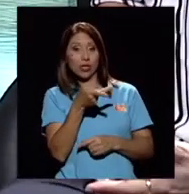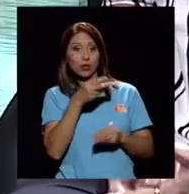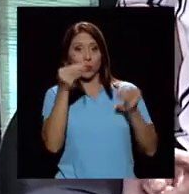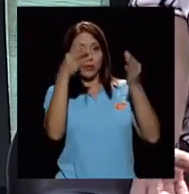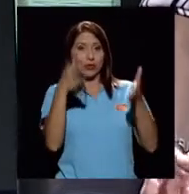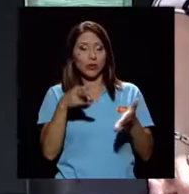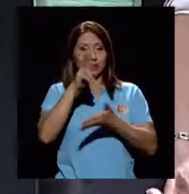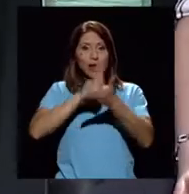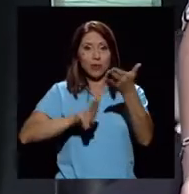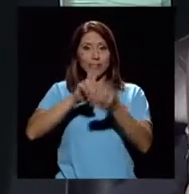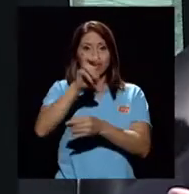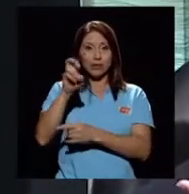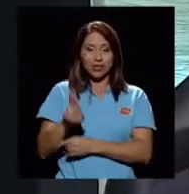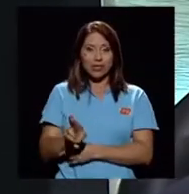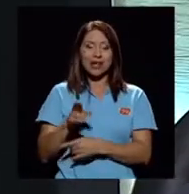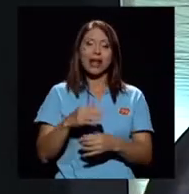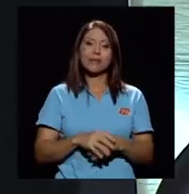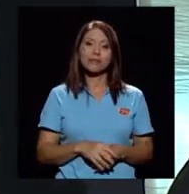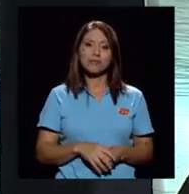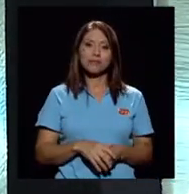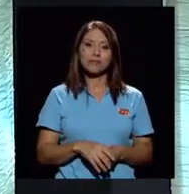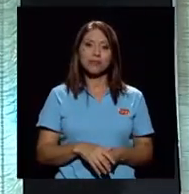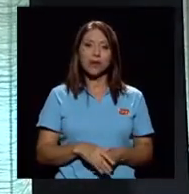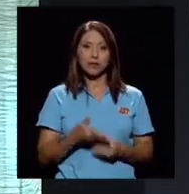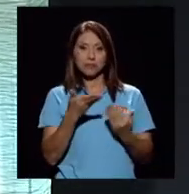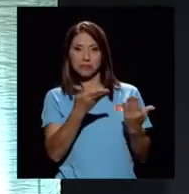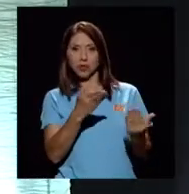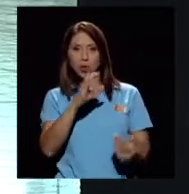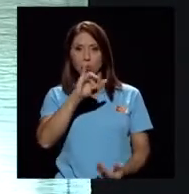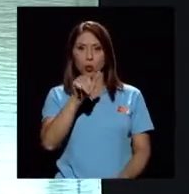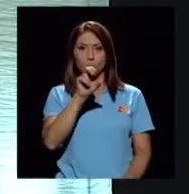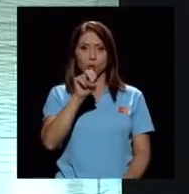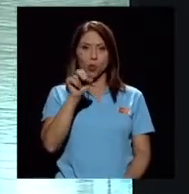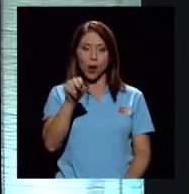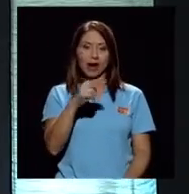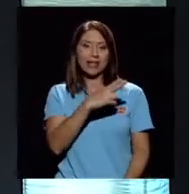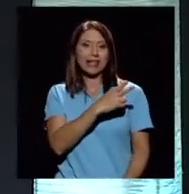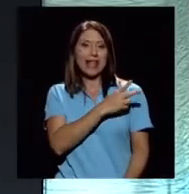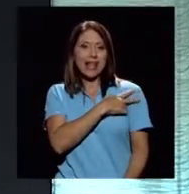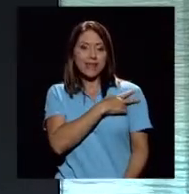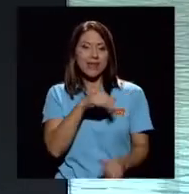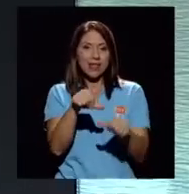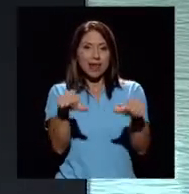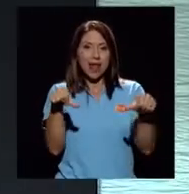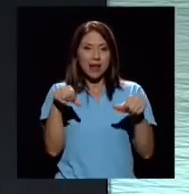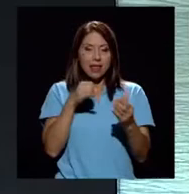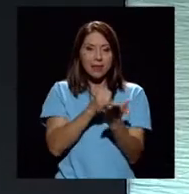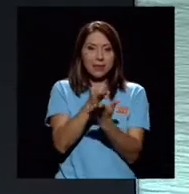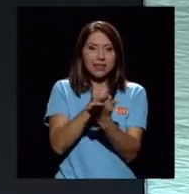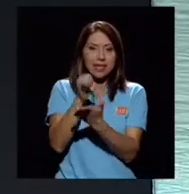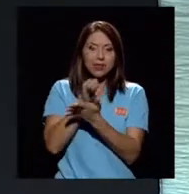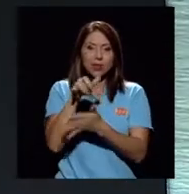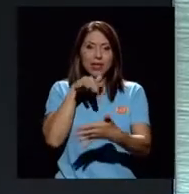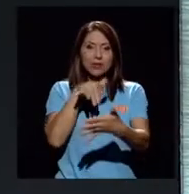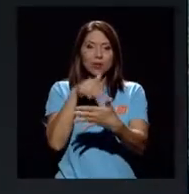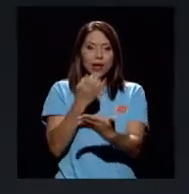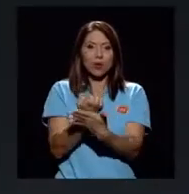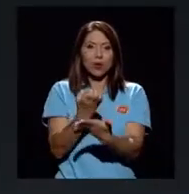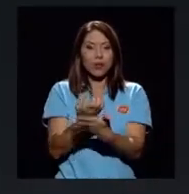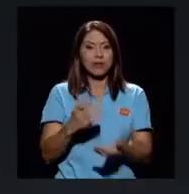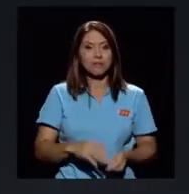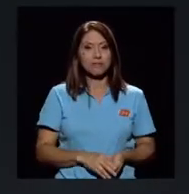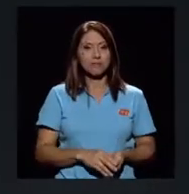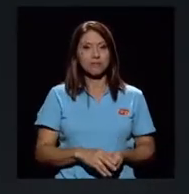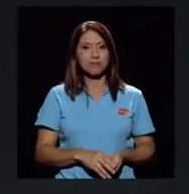Costa Rica. Es más, don Juan es el jefe del área de investigación de la Escuela de Economía. Tal